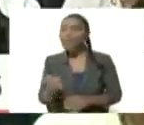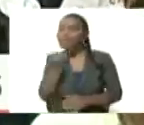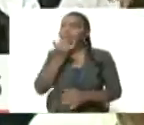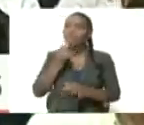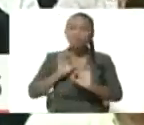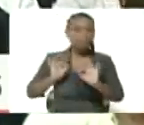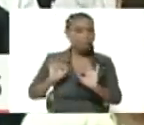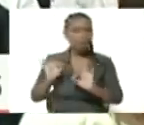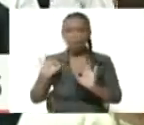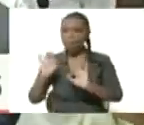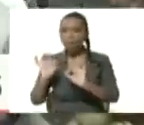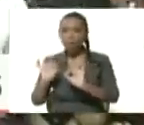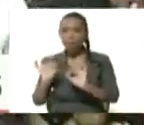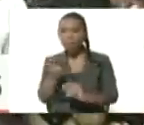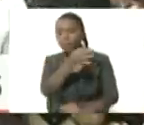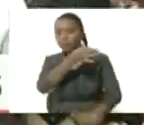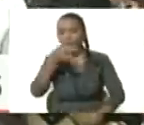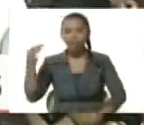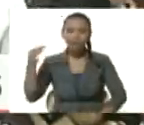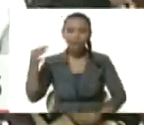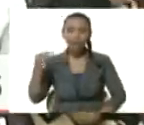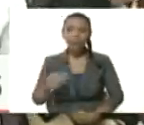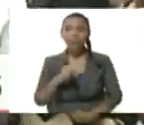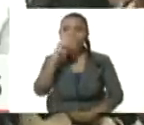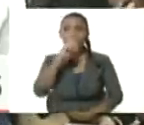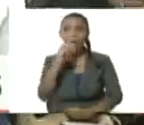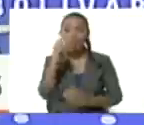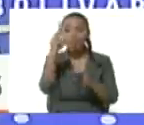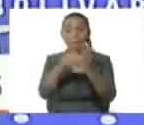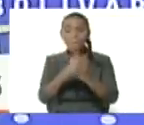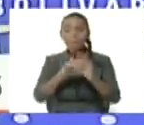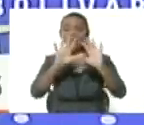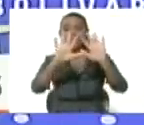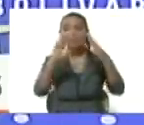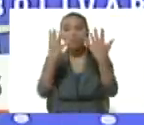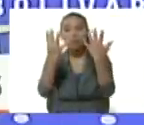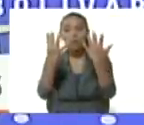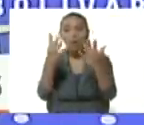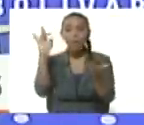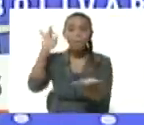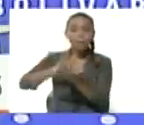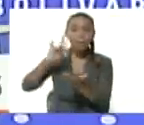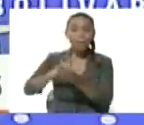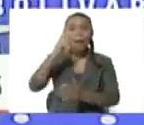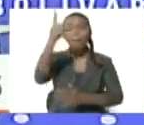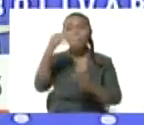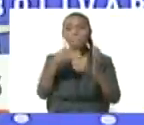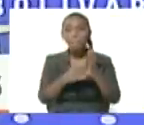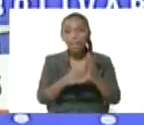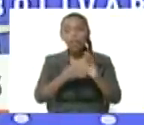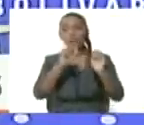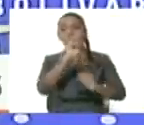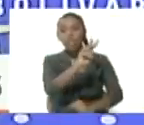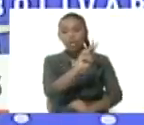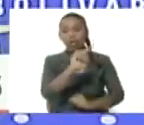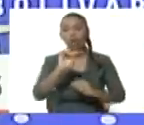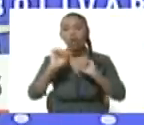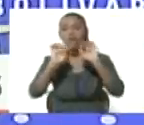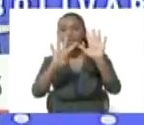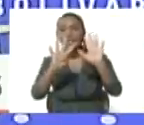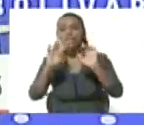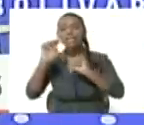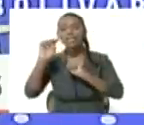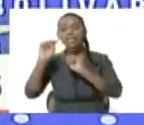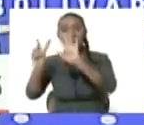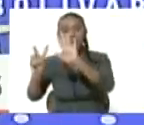exacta. En el año 2019 participaron 1.297 productores en el Plan